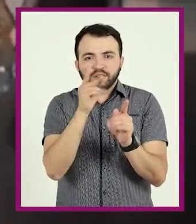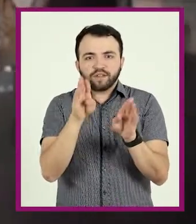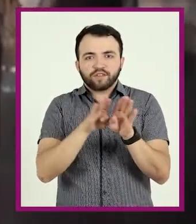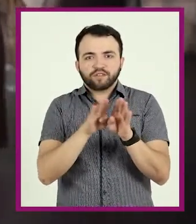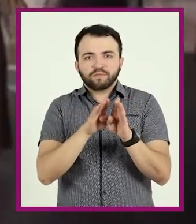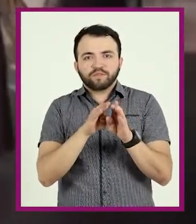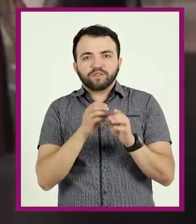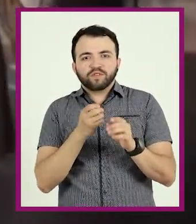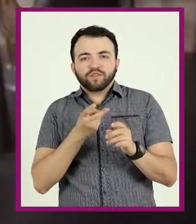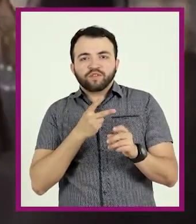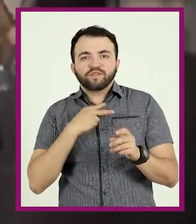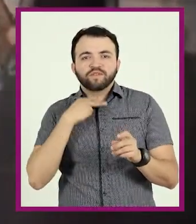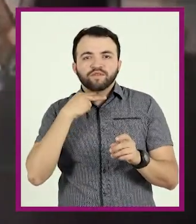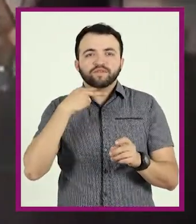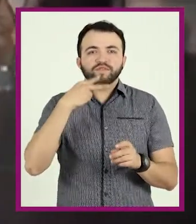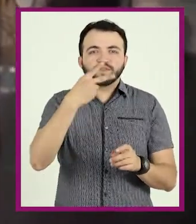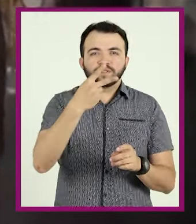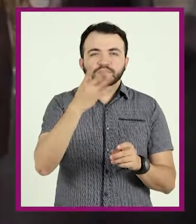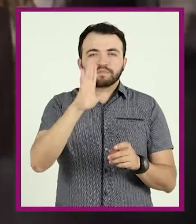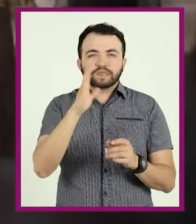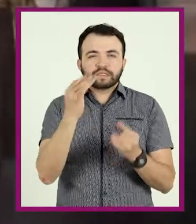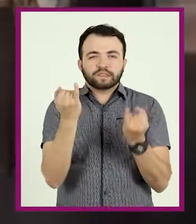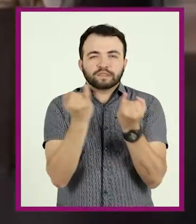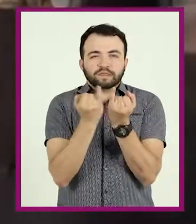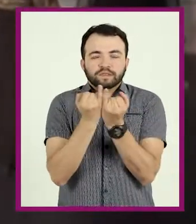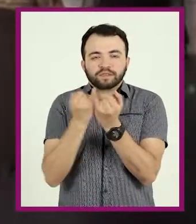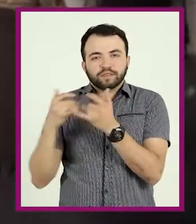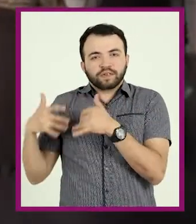el estilo melismático árabe,